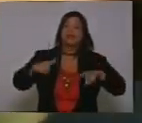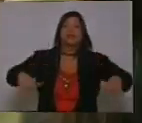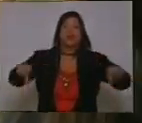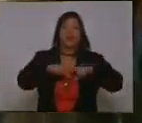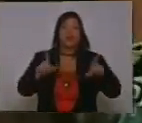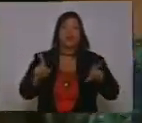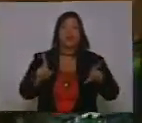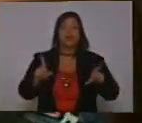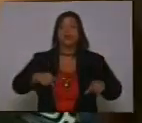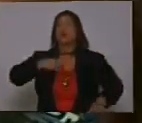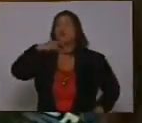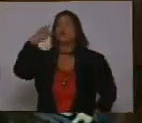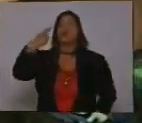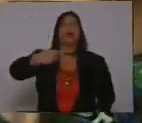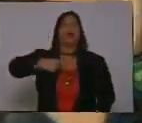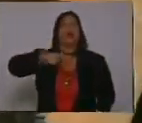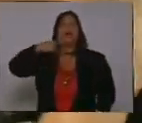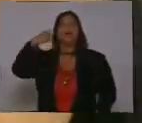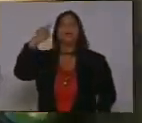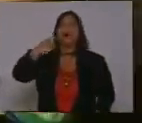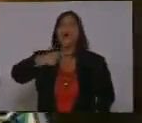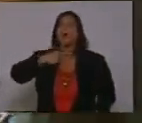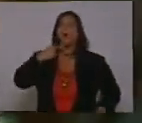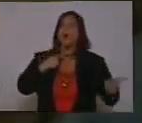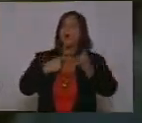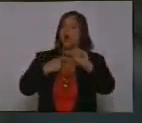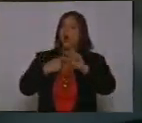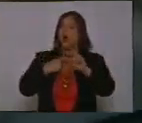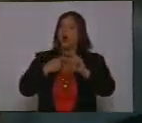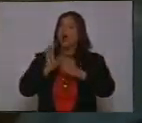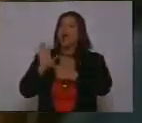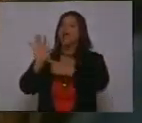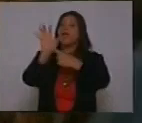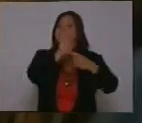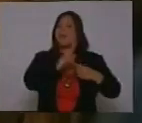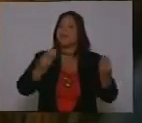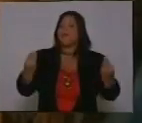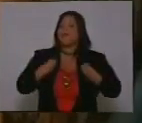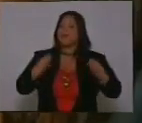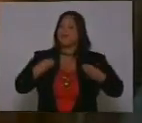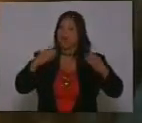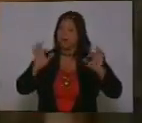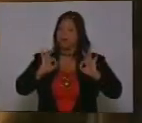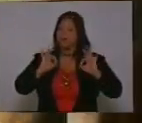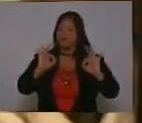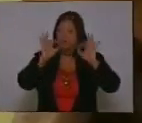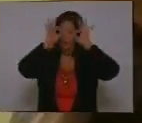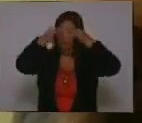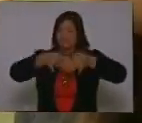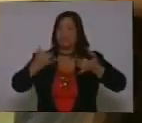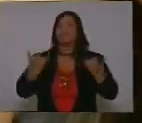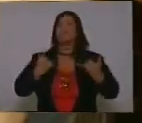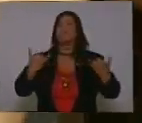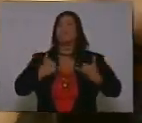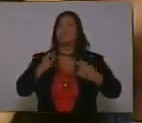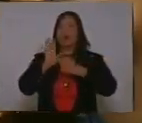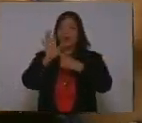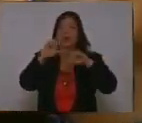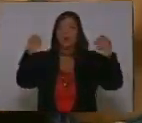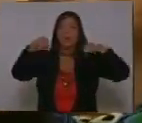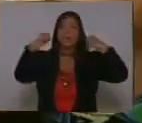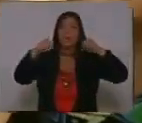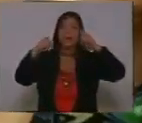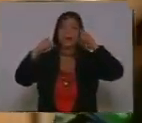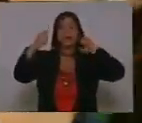no es el discurso que va a convencer, es nuestro ejemplo como revolucionario, es nuestro ejemplo como